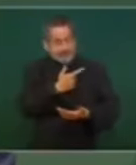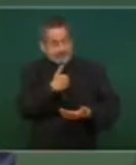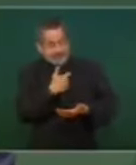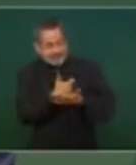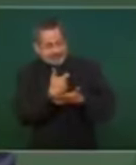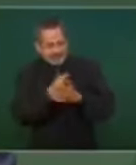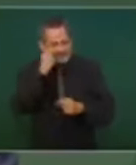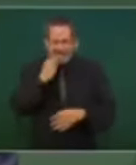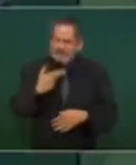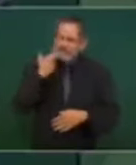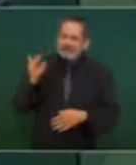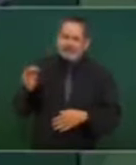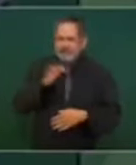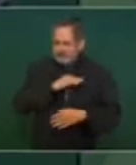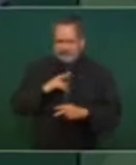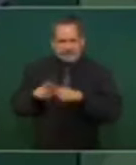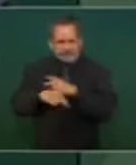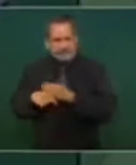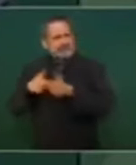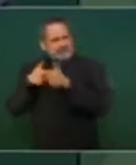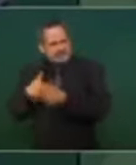riesgos. En lo personal,